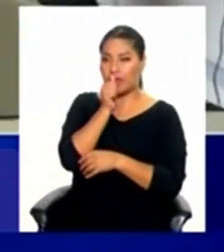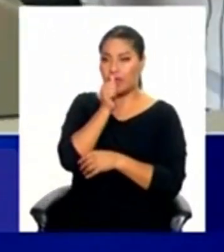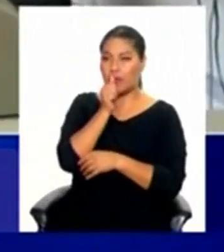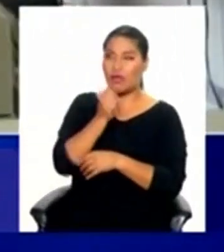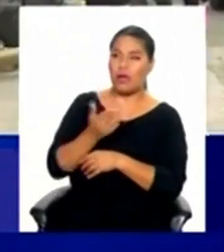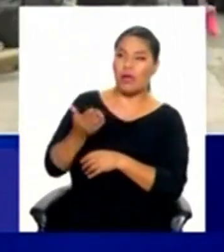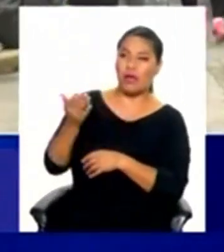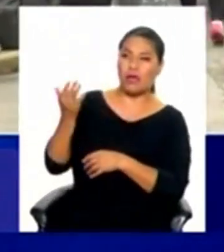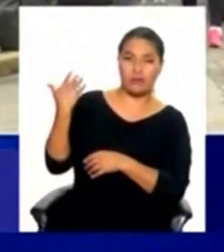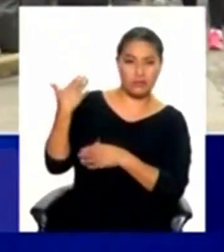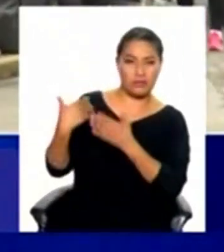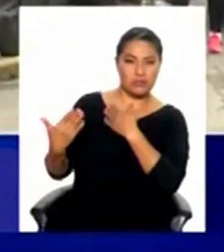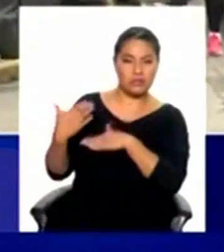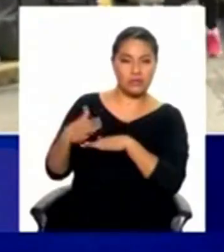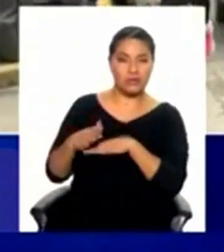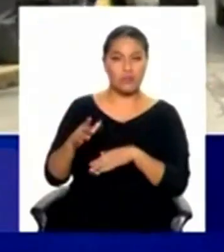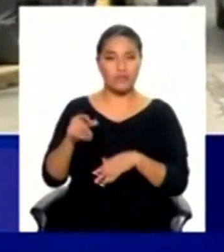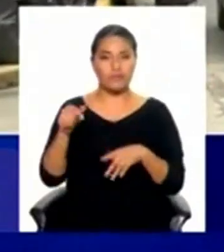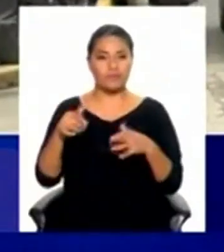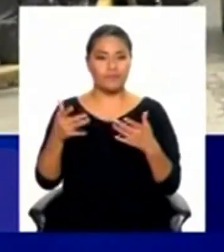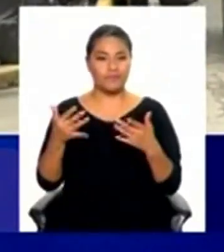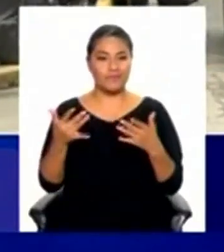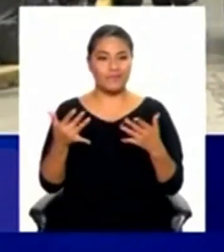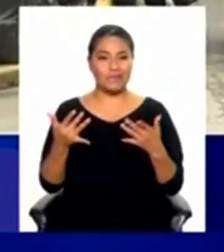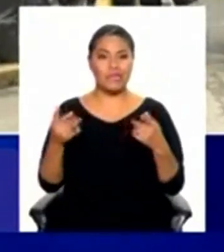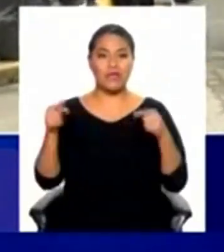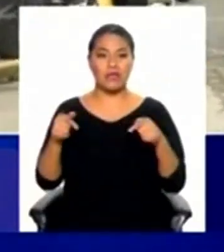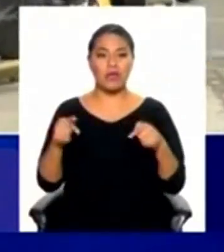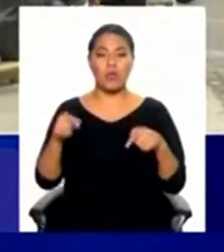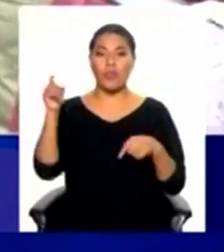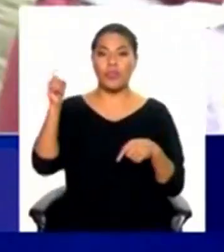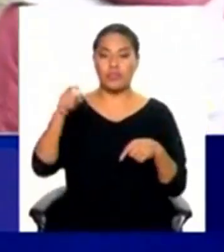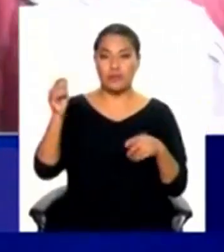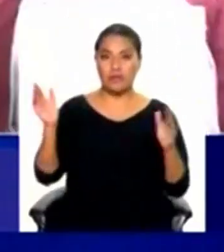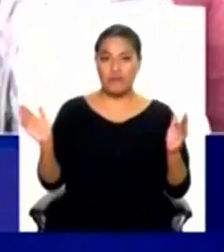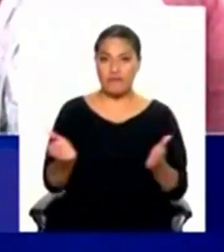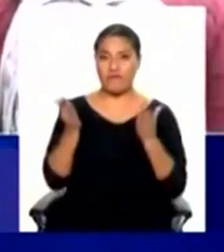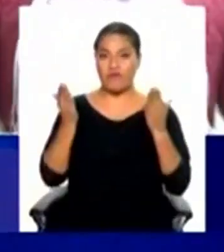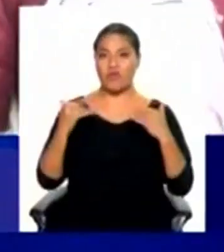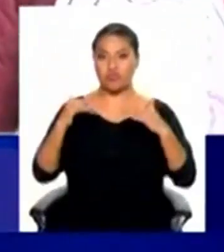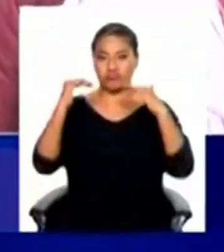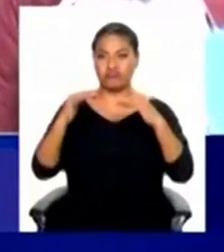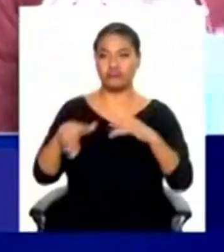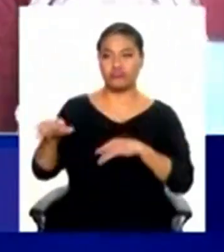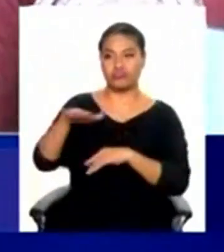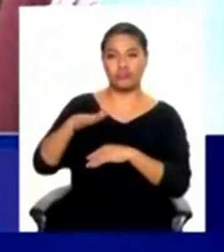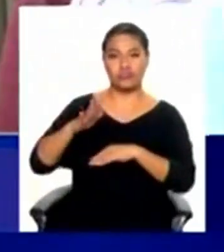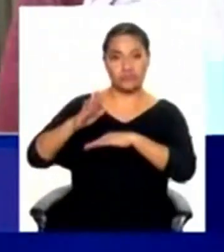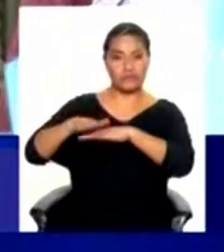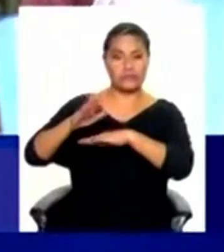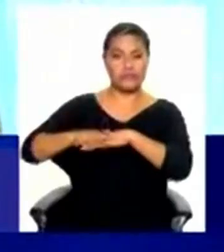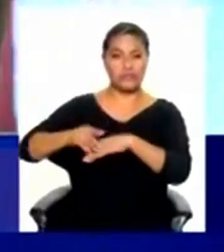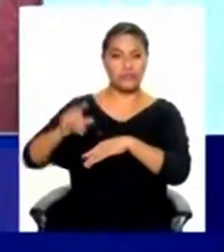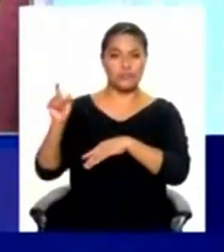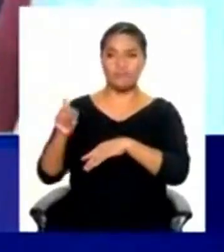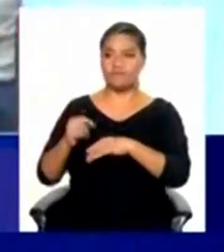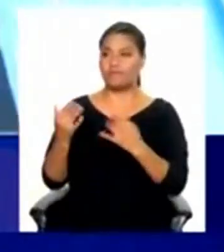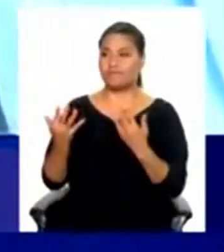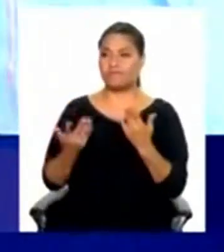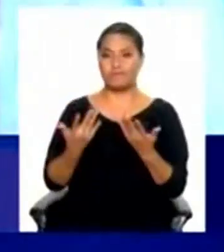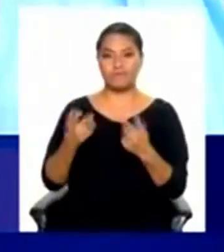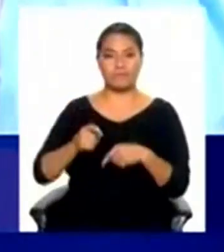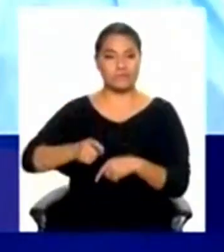vez pasada no hay un potente gasto desde el estado no hay un potente